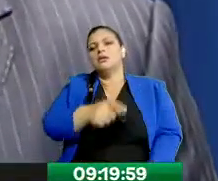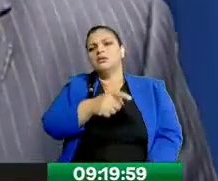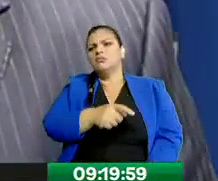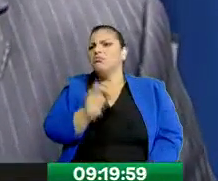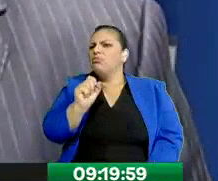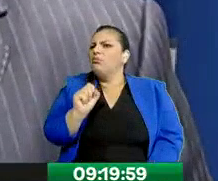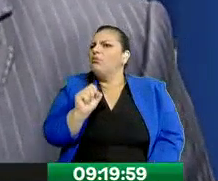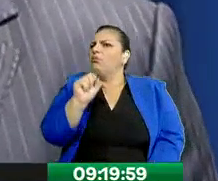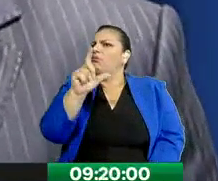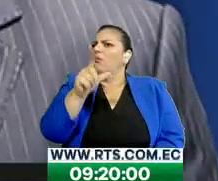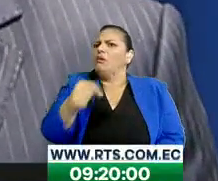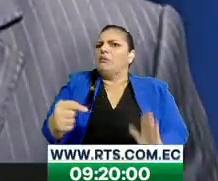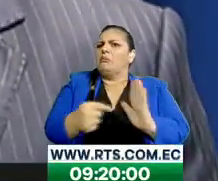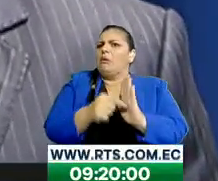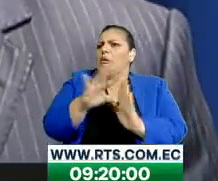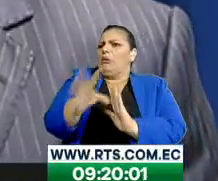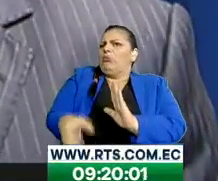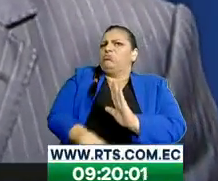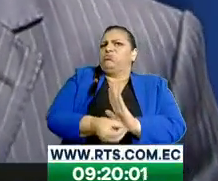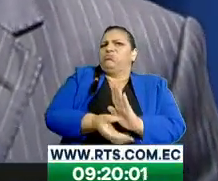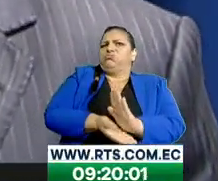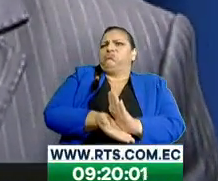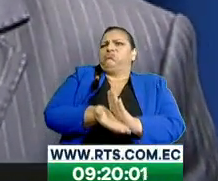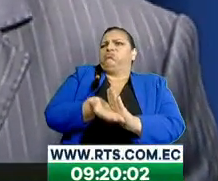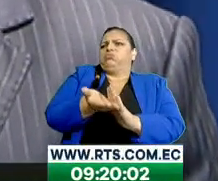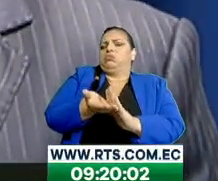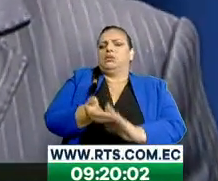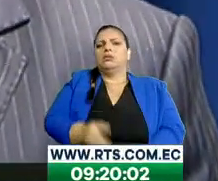remisión tributaria ya ha generado un total de